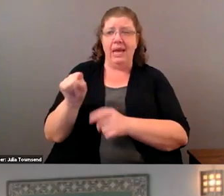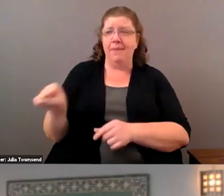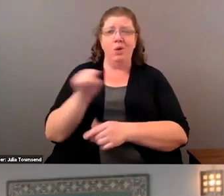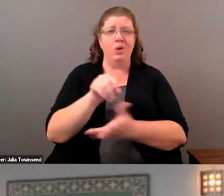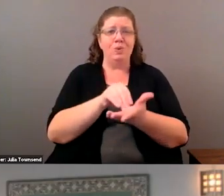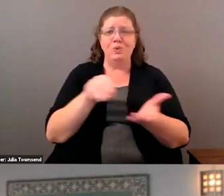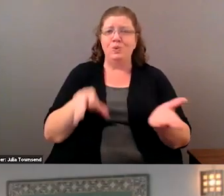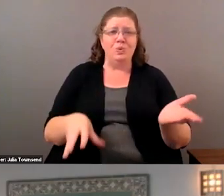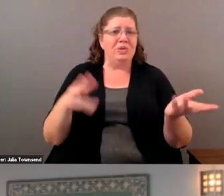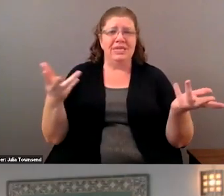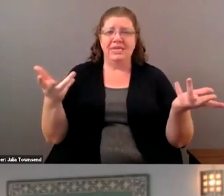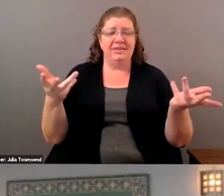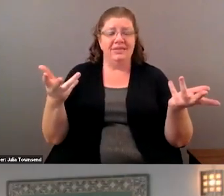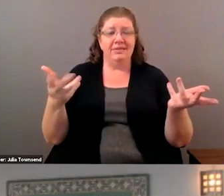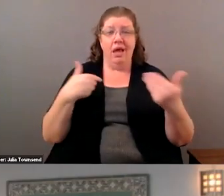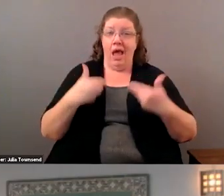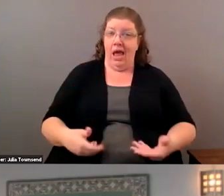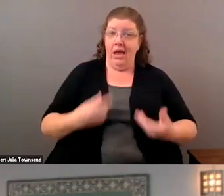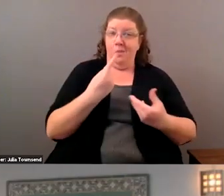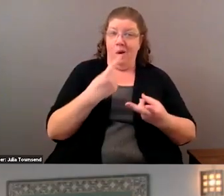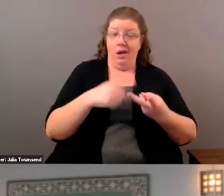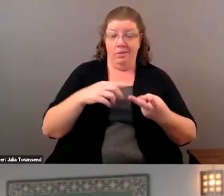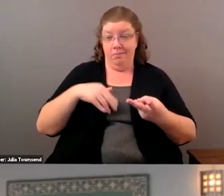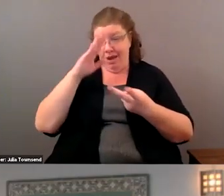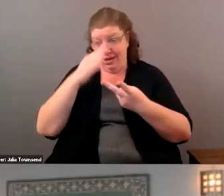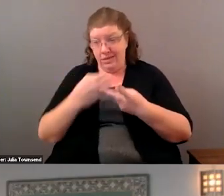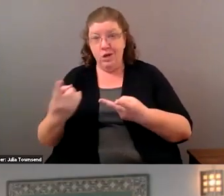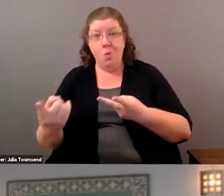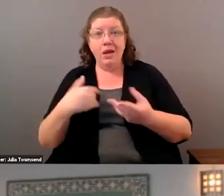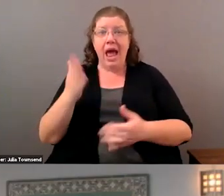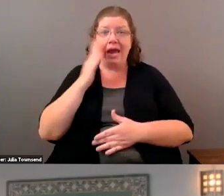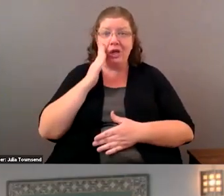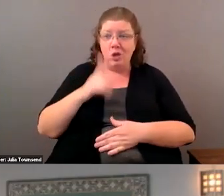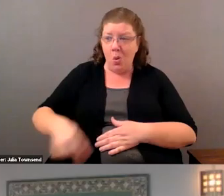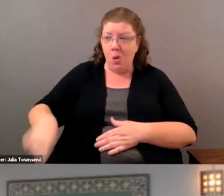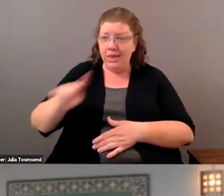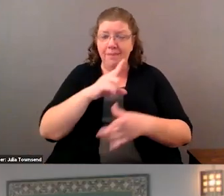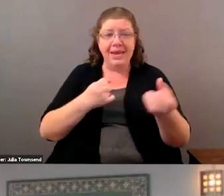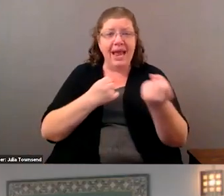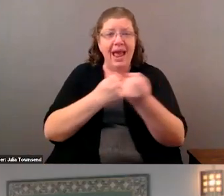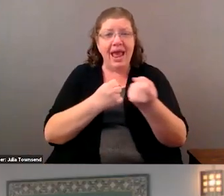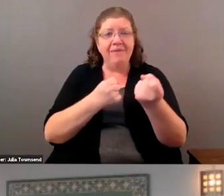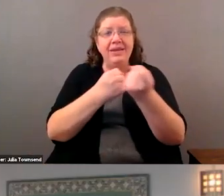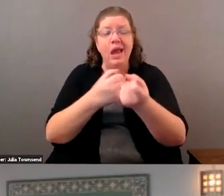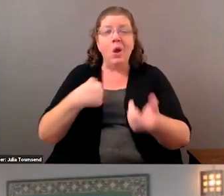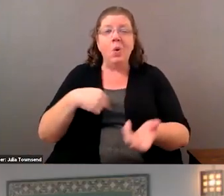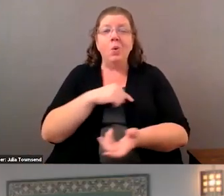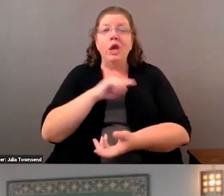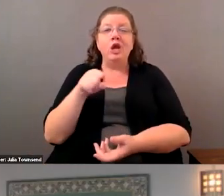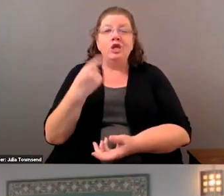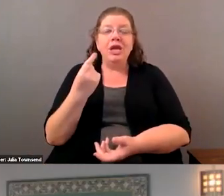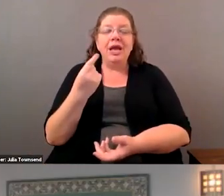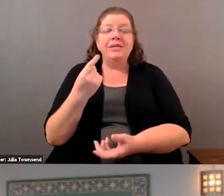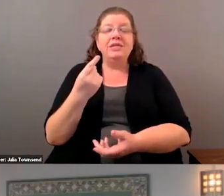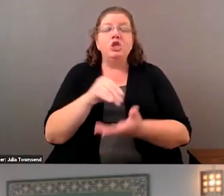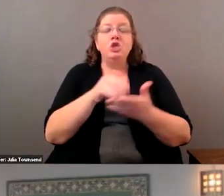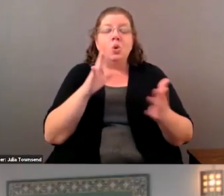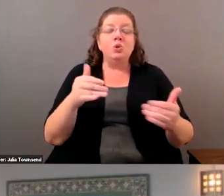ofensivo porque la verdad no hay nada que los haga discapacitados y yo soy una persona